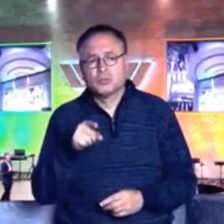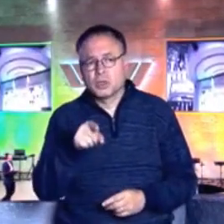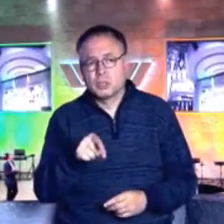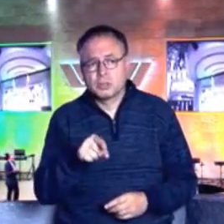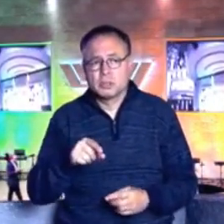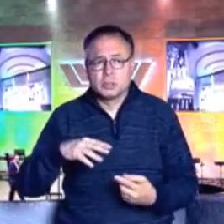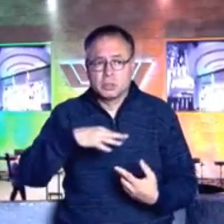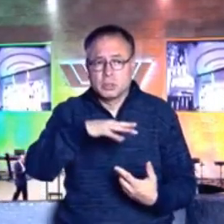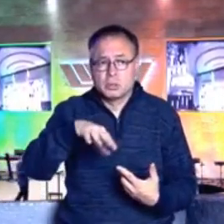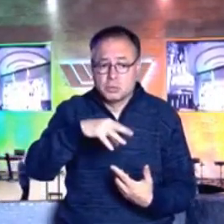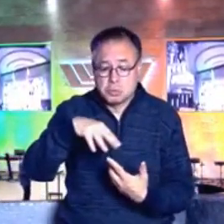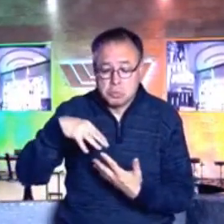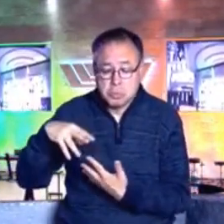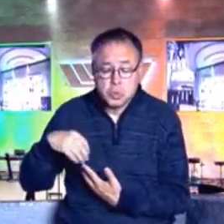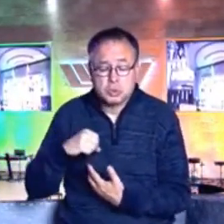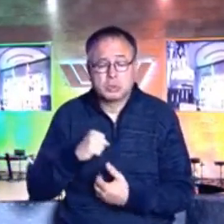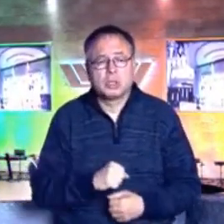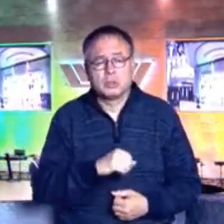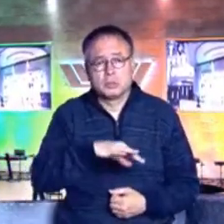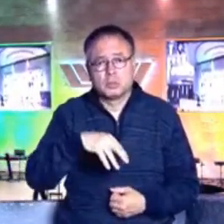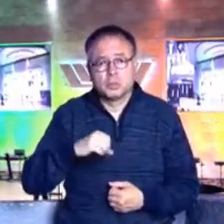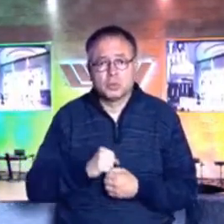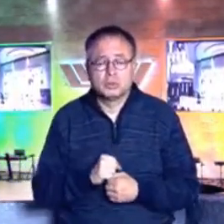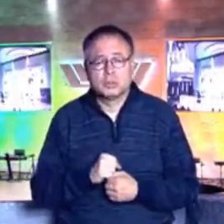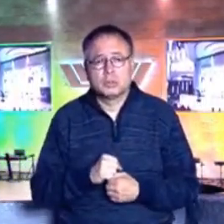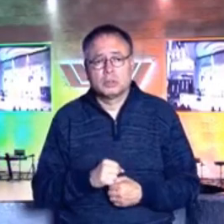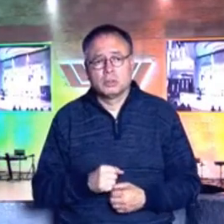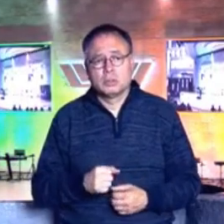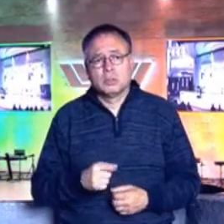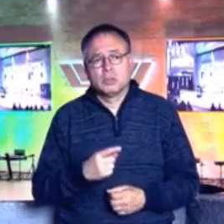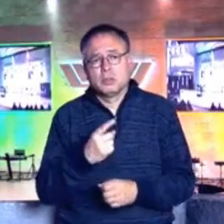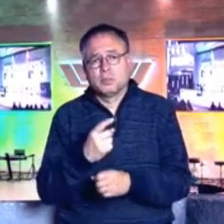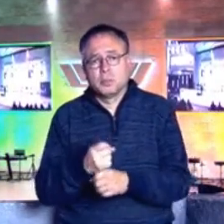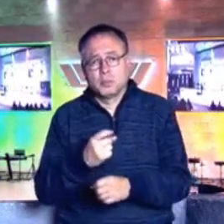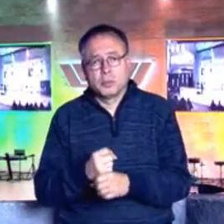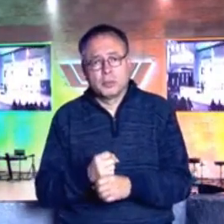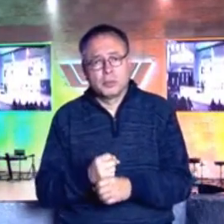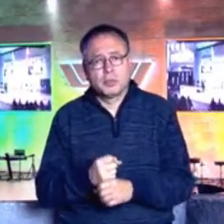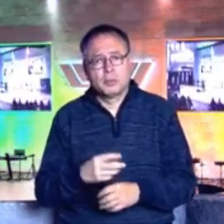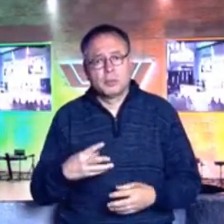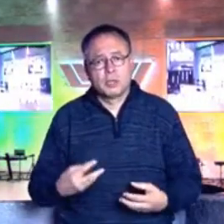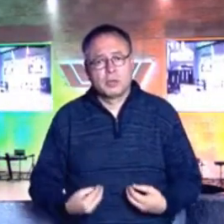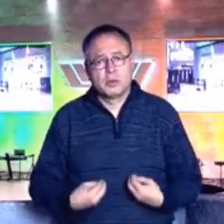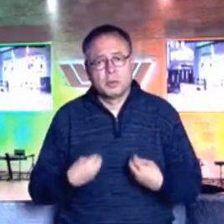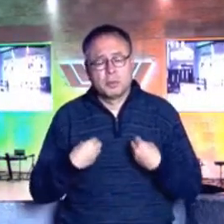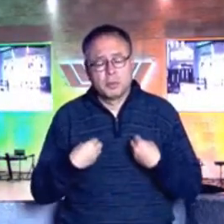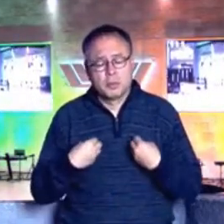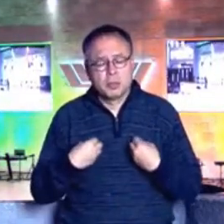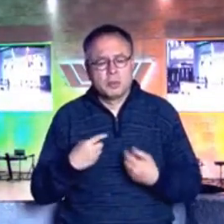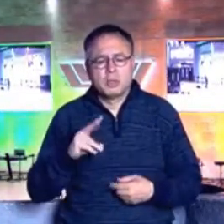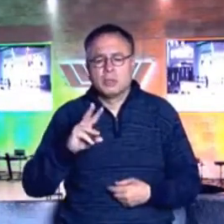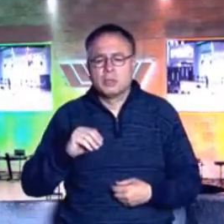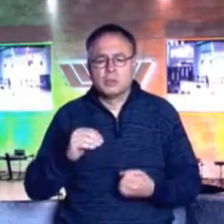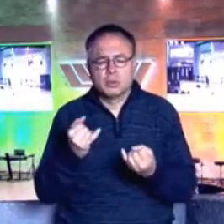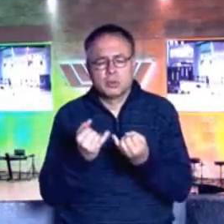lejos de él evidentemente Tú estás viviendo como vive la gente del mundo por eso dios te quiere proveer de todo lo que tú